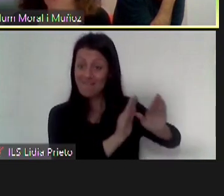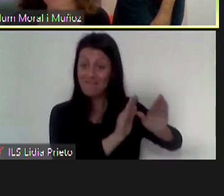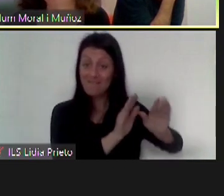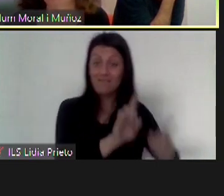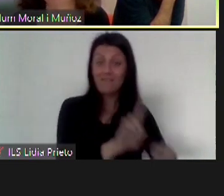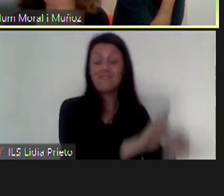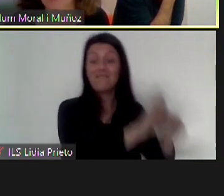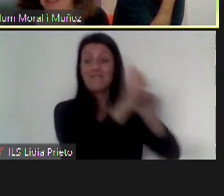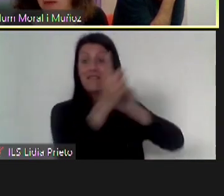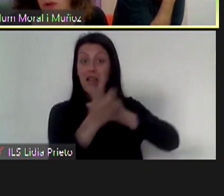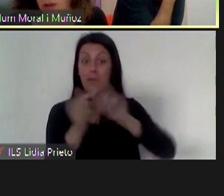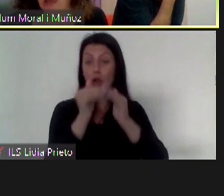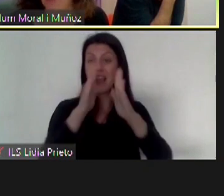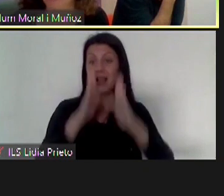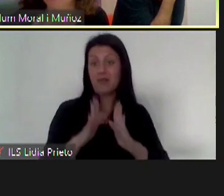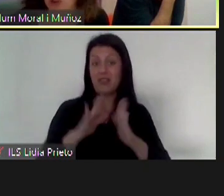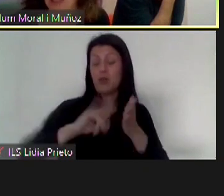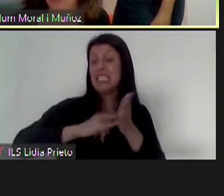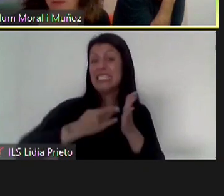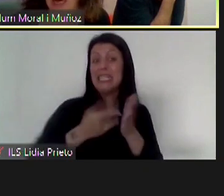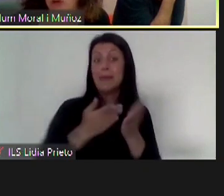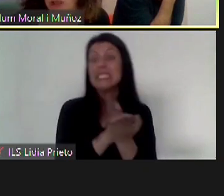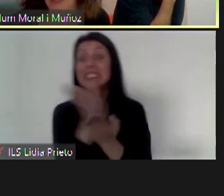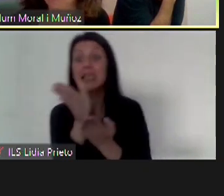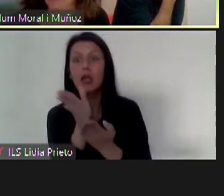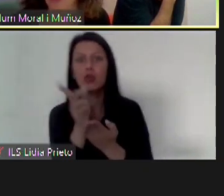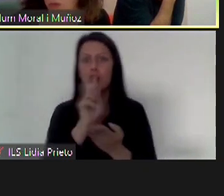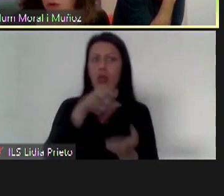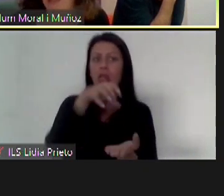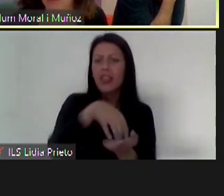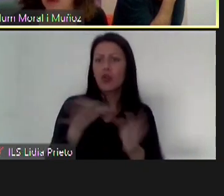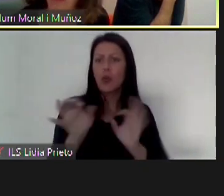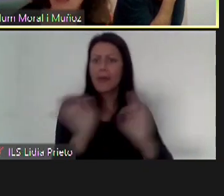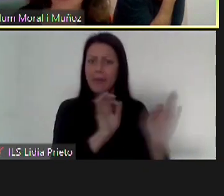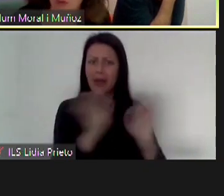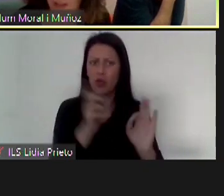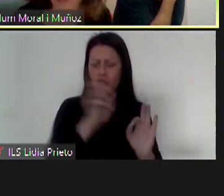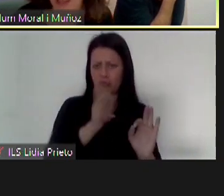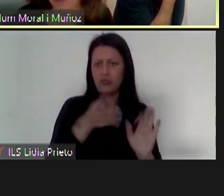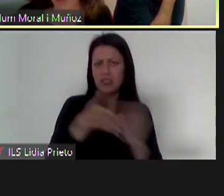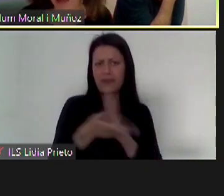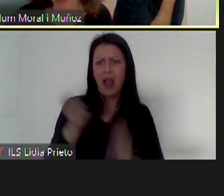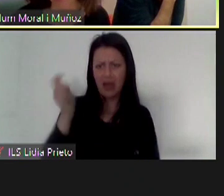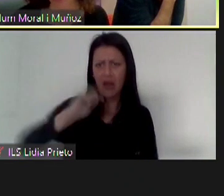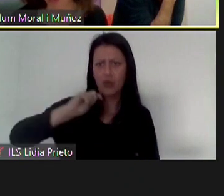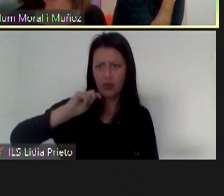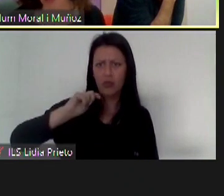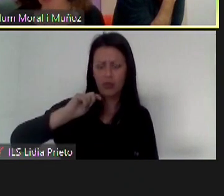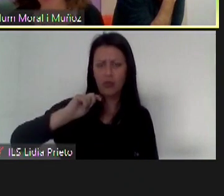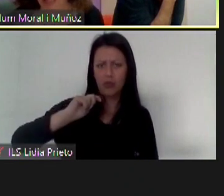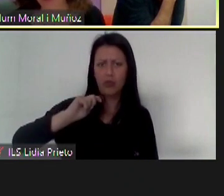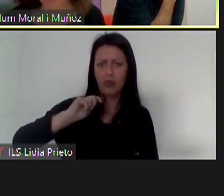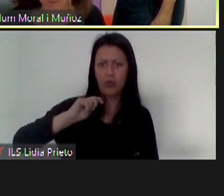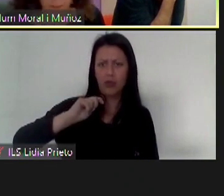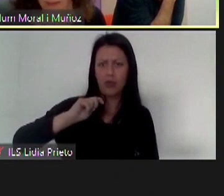casas, pero no teníamos sistemas alternativos, no teníamos centros preparados. Eso ha costado mucho, ahora no estamos en ese momento ni mucho,